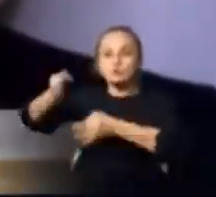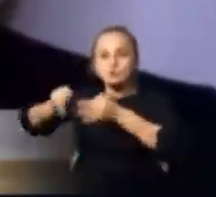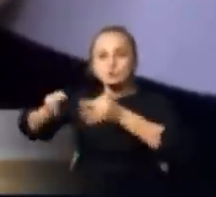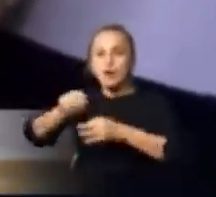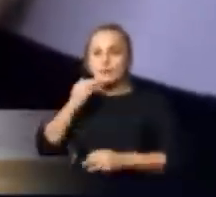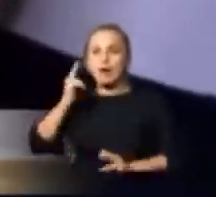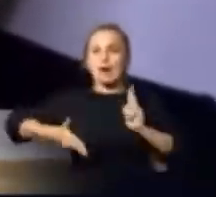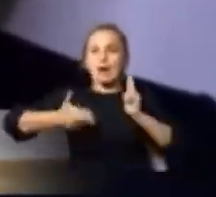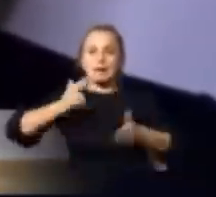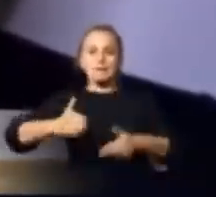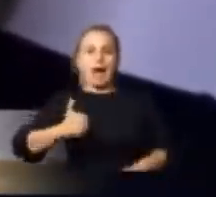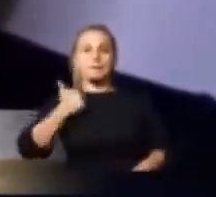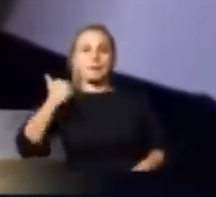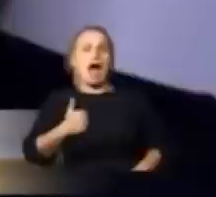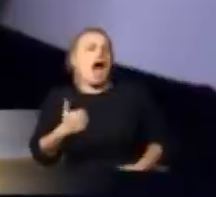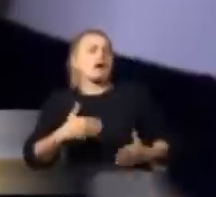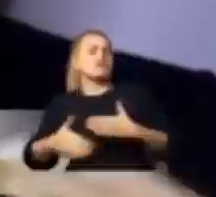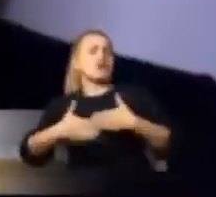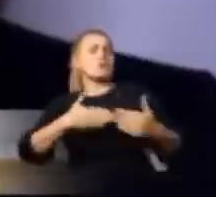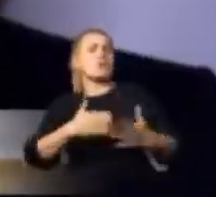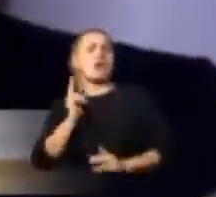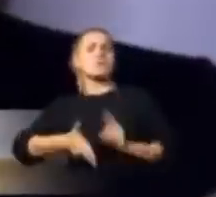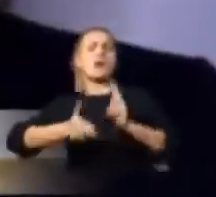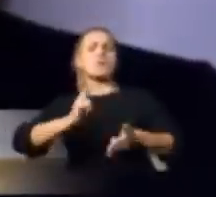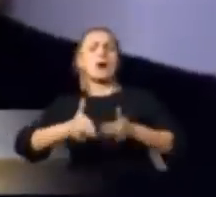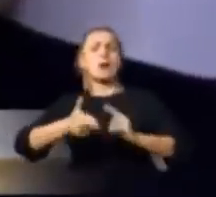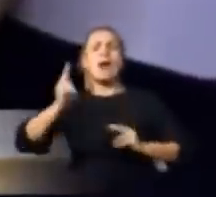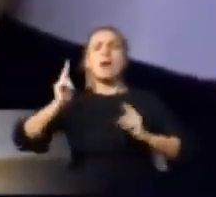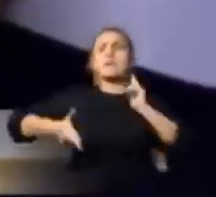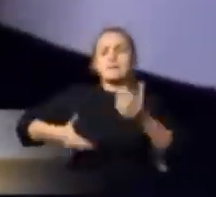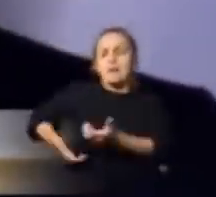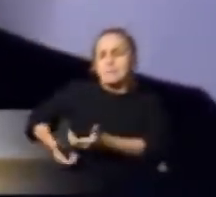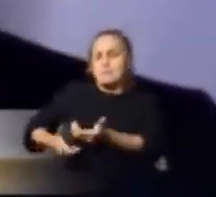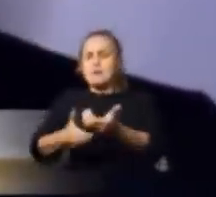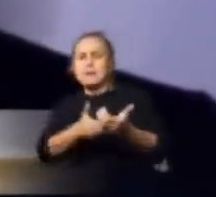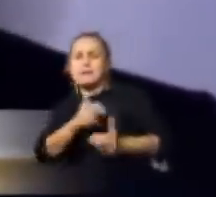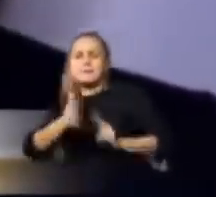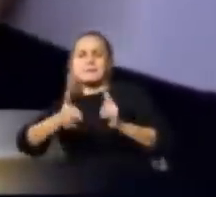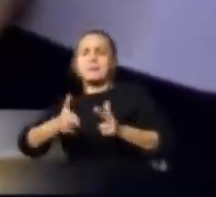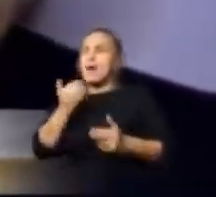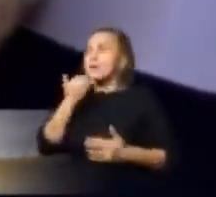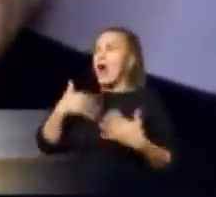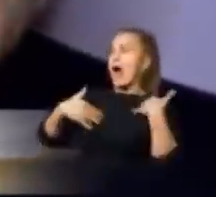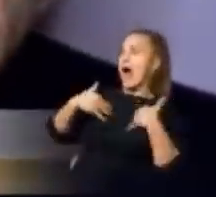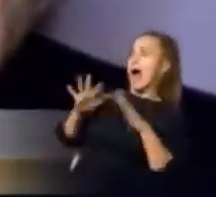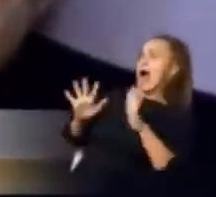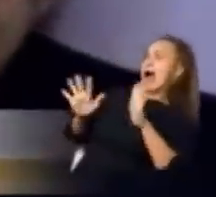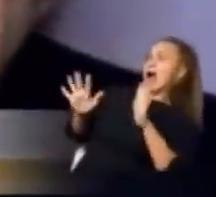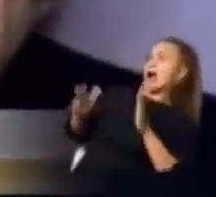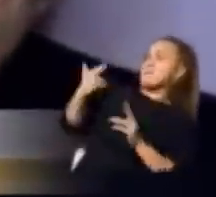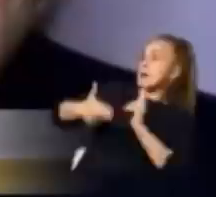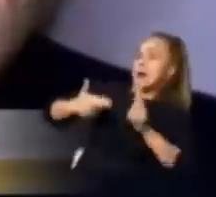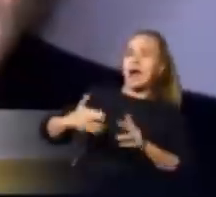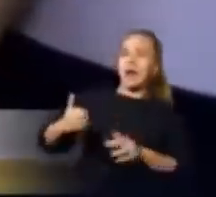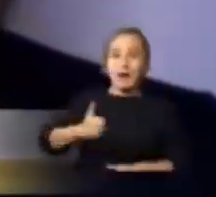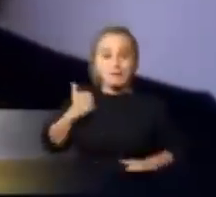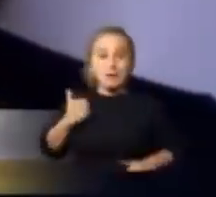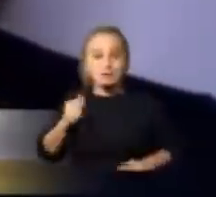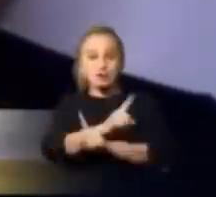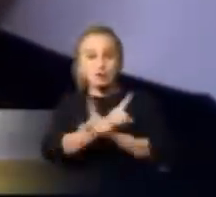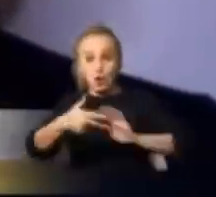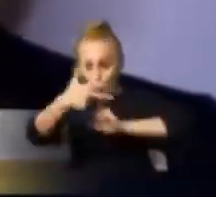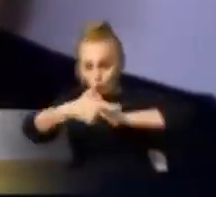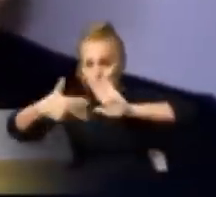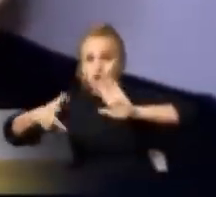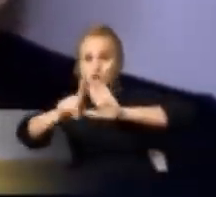pueden excederse en el uso de la fuerza, no pueden disparar contra ciudadanos desarmados, no pueden disparar violando la Constitución